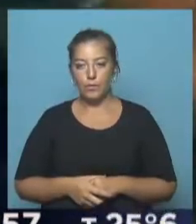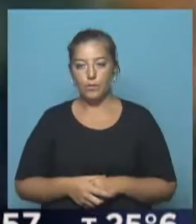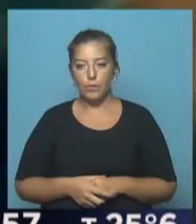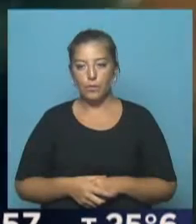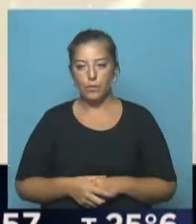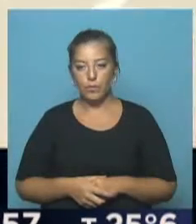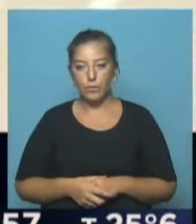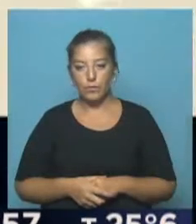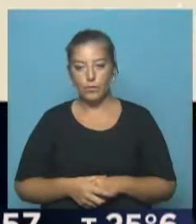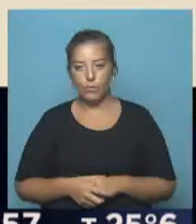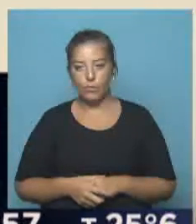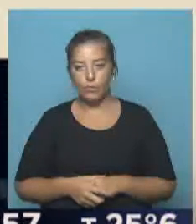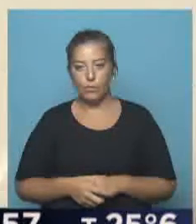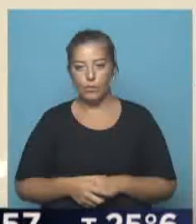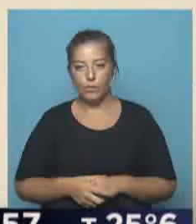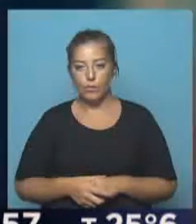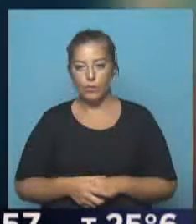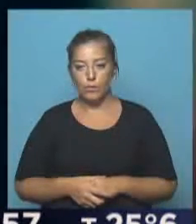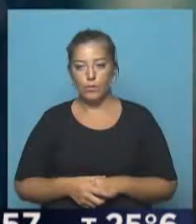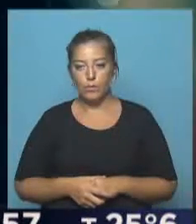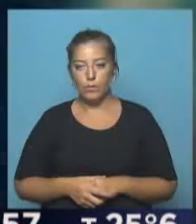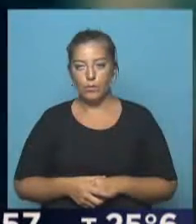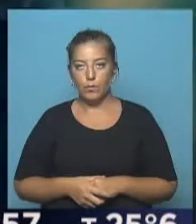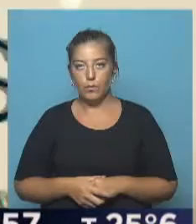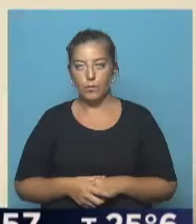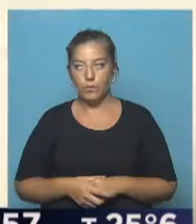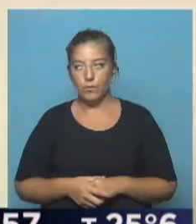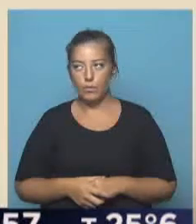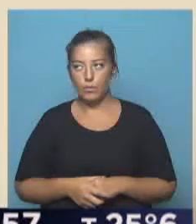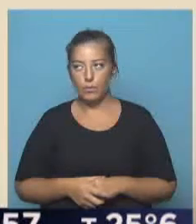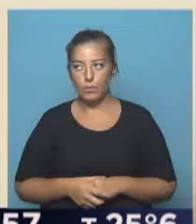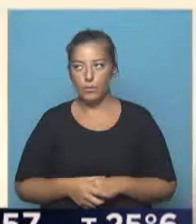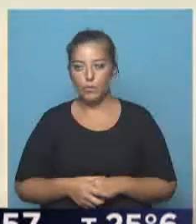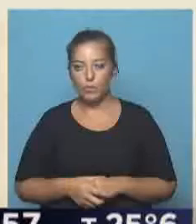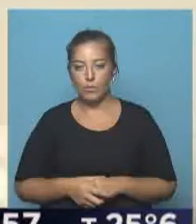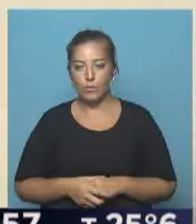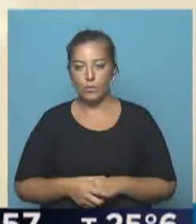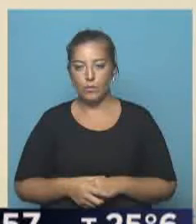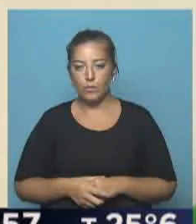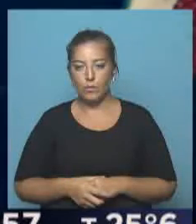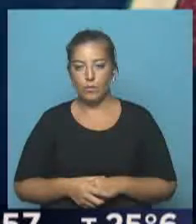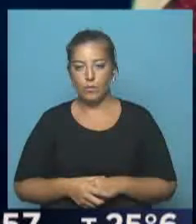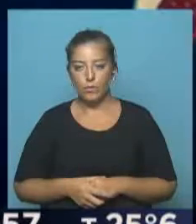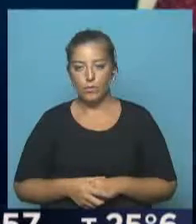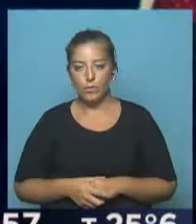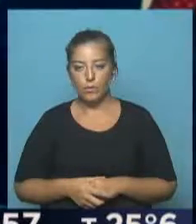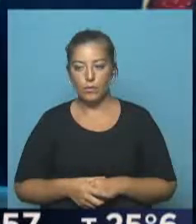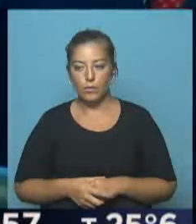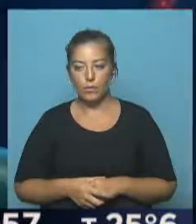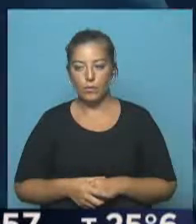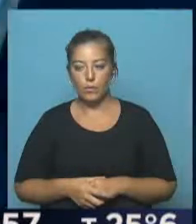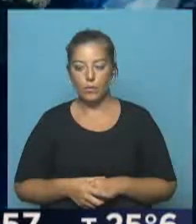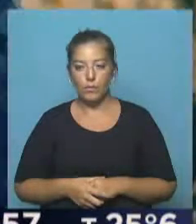That there was a risk that the Russians could be blackmailing General Flynn. A conversation between him and the Russian